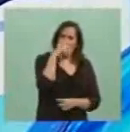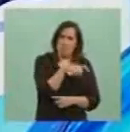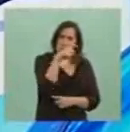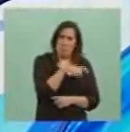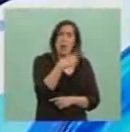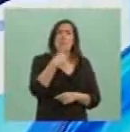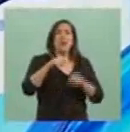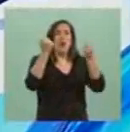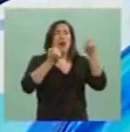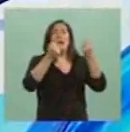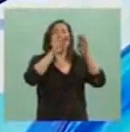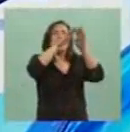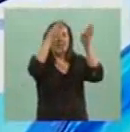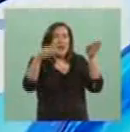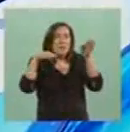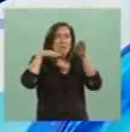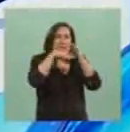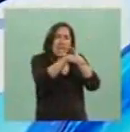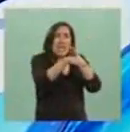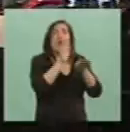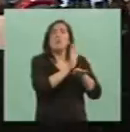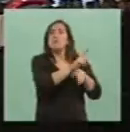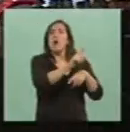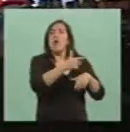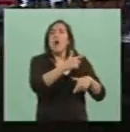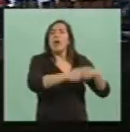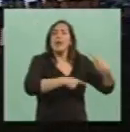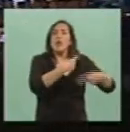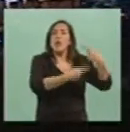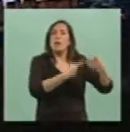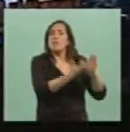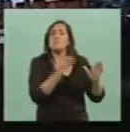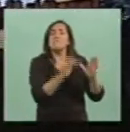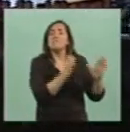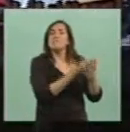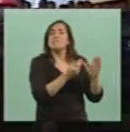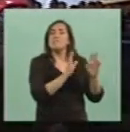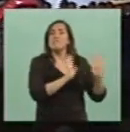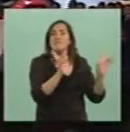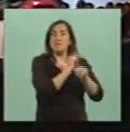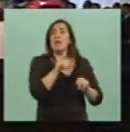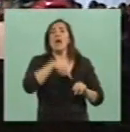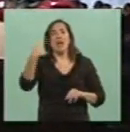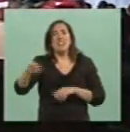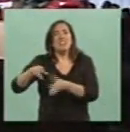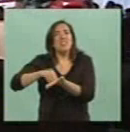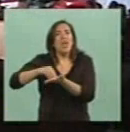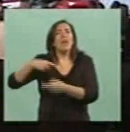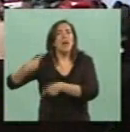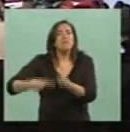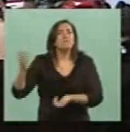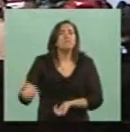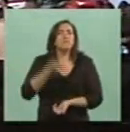mineros no se trata de recursos renovables. Este formidable stock de recursos naturales más un